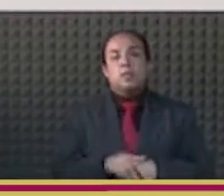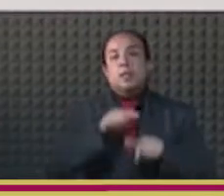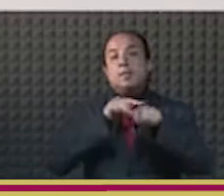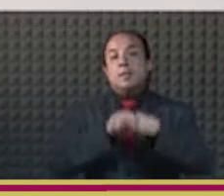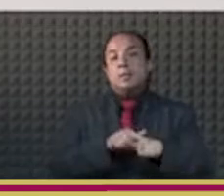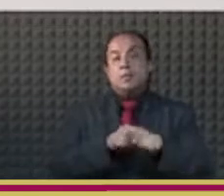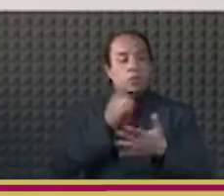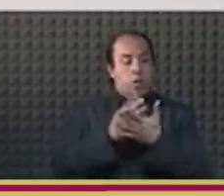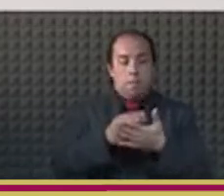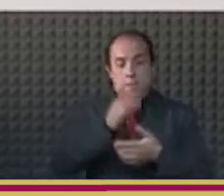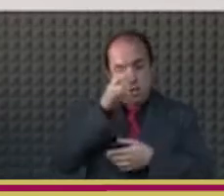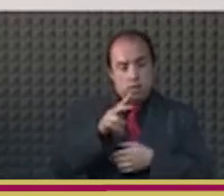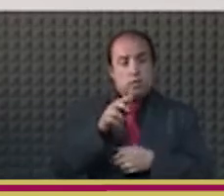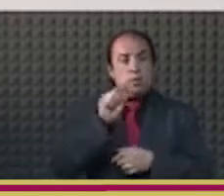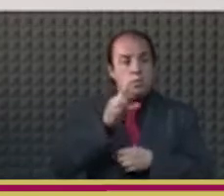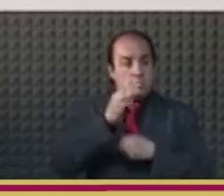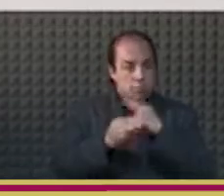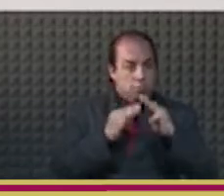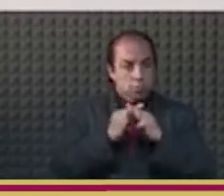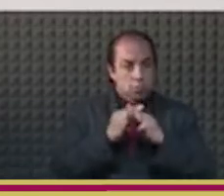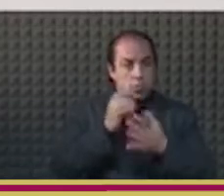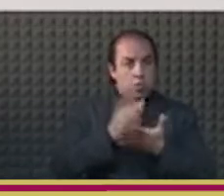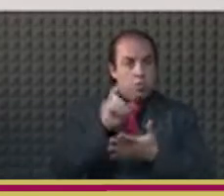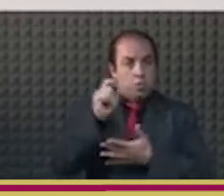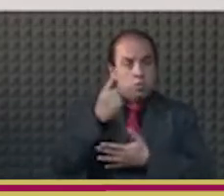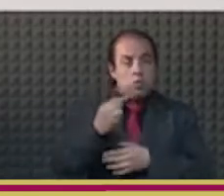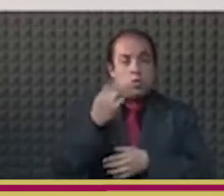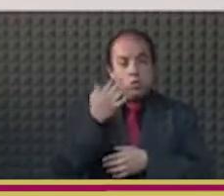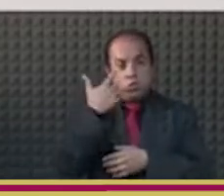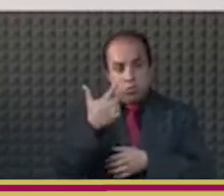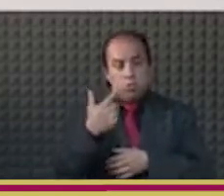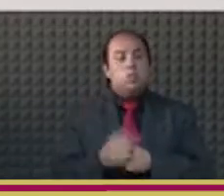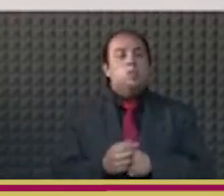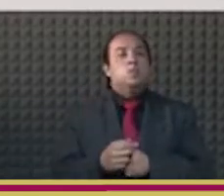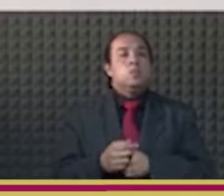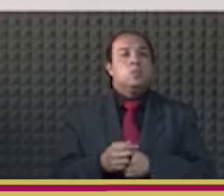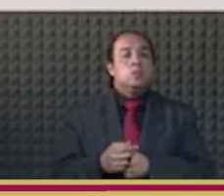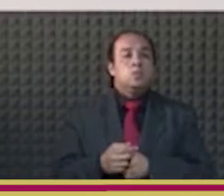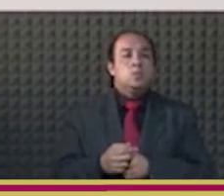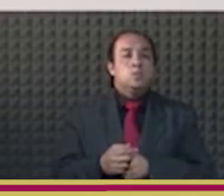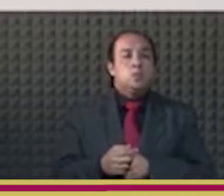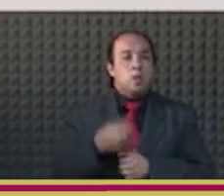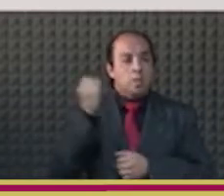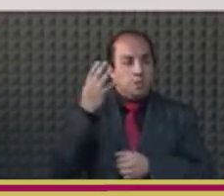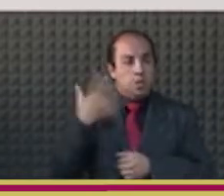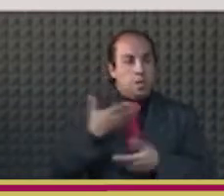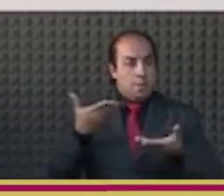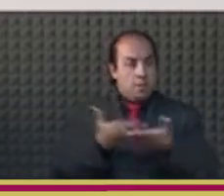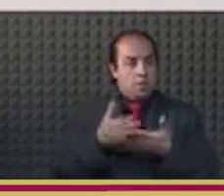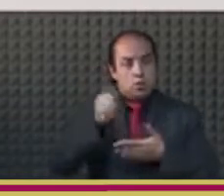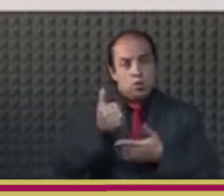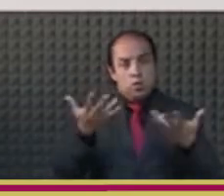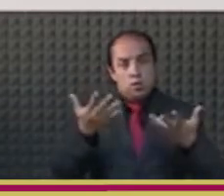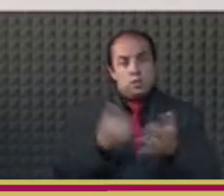no solamente en México y en el mundo, solo 21 de los 58 eventos que tendremos serán presenciales y el resto se llevará de